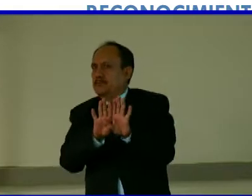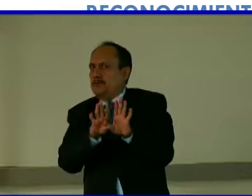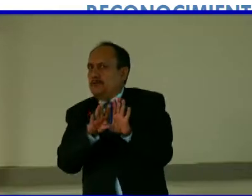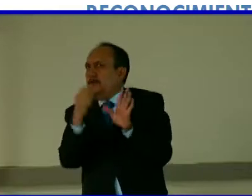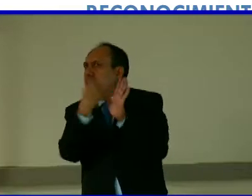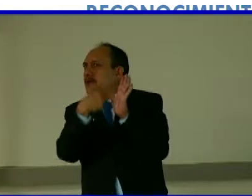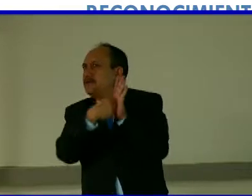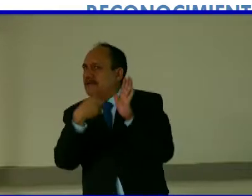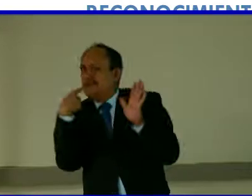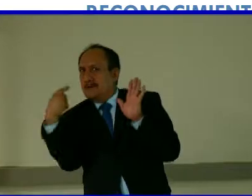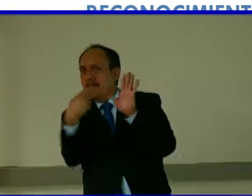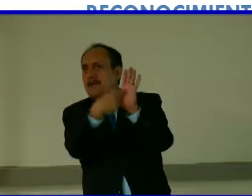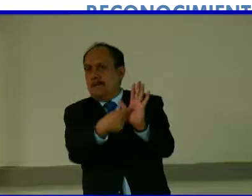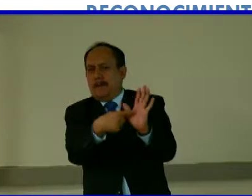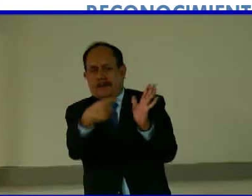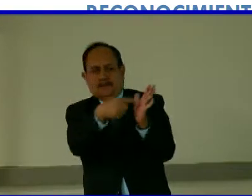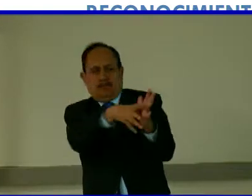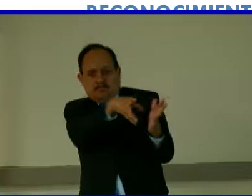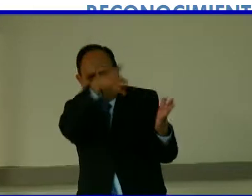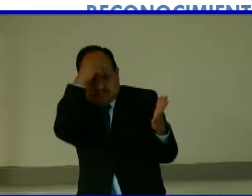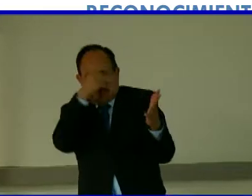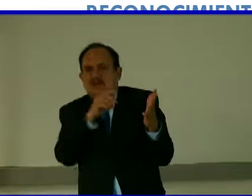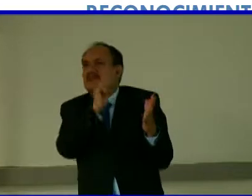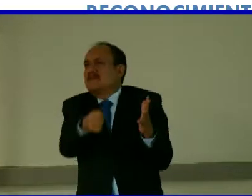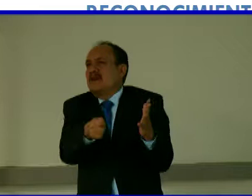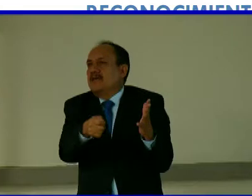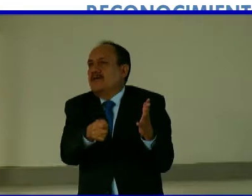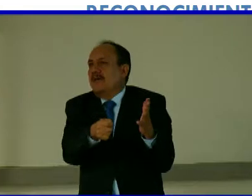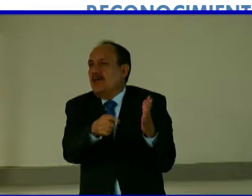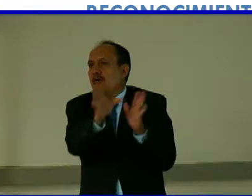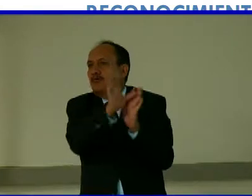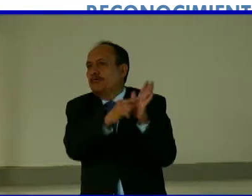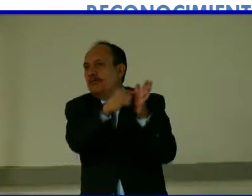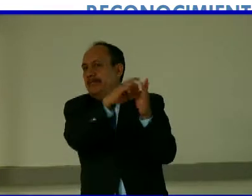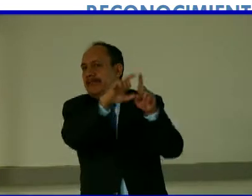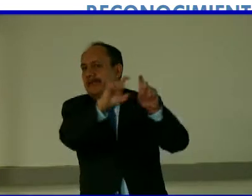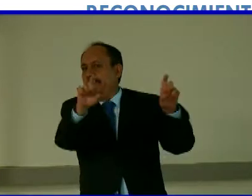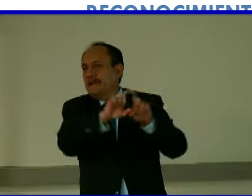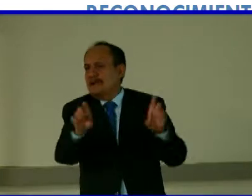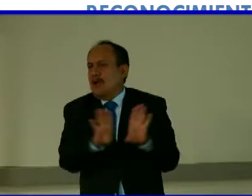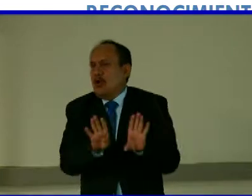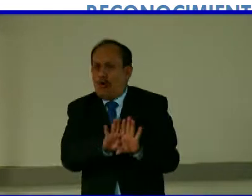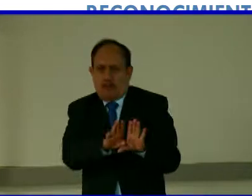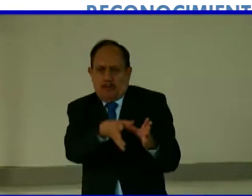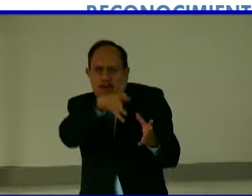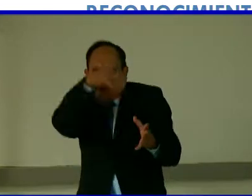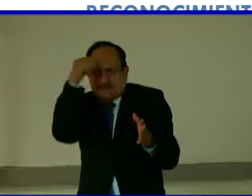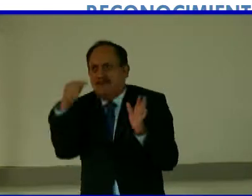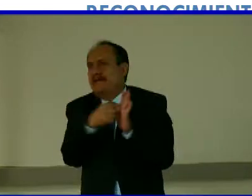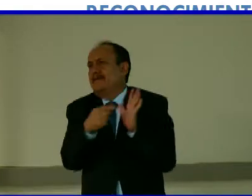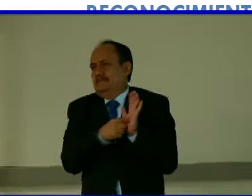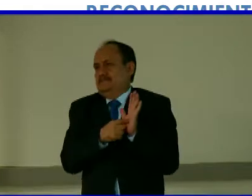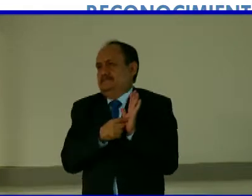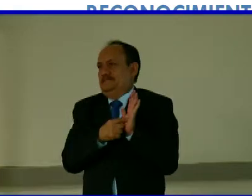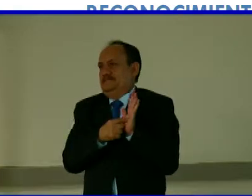usar para extraer el significado, el contenido de este texto? ¿Cómo voy a inferir, a extrapolar?